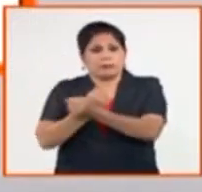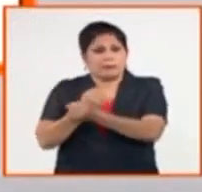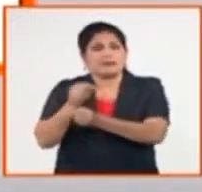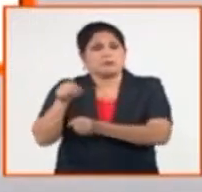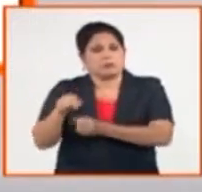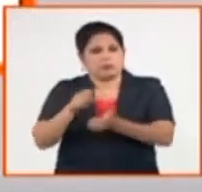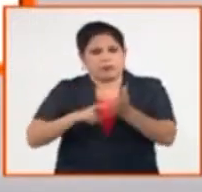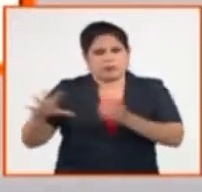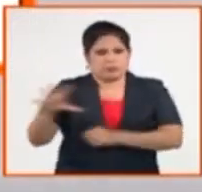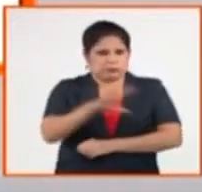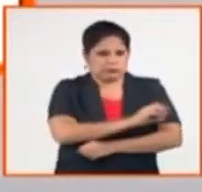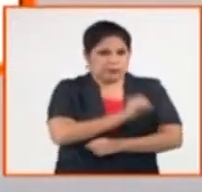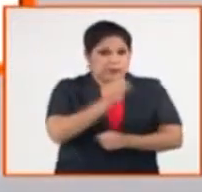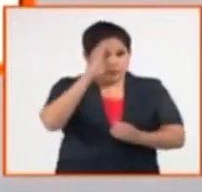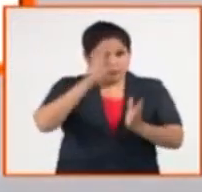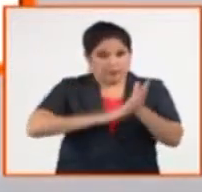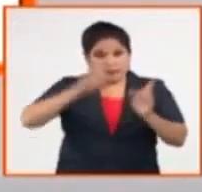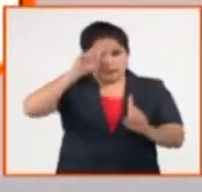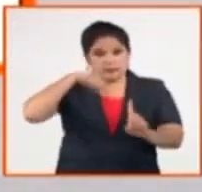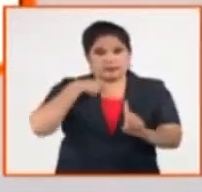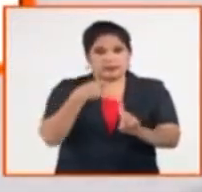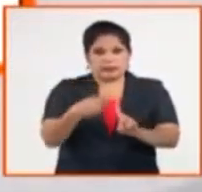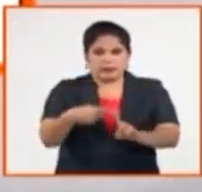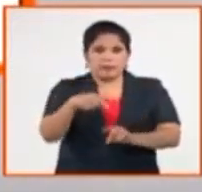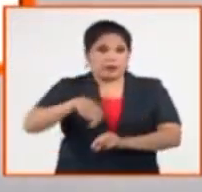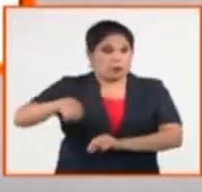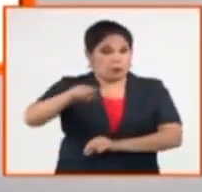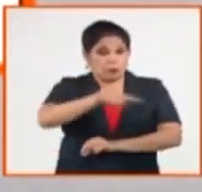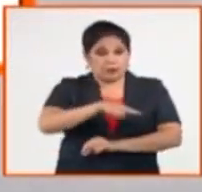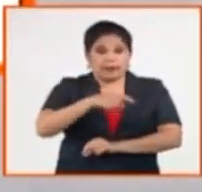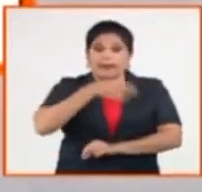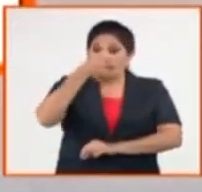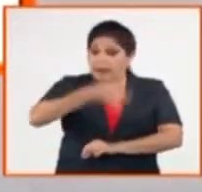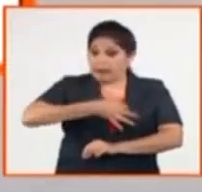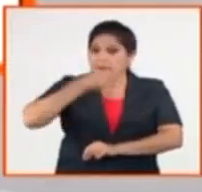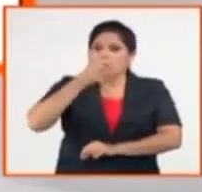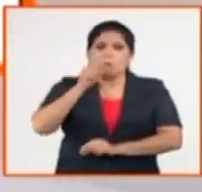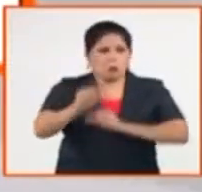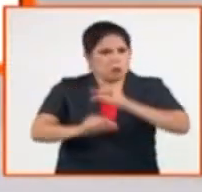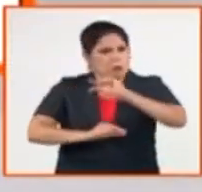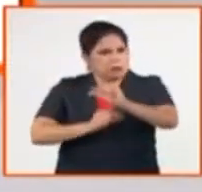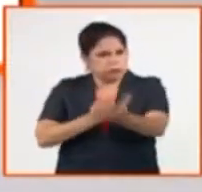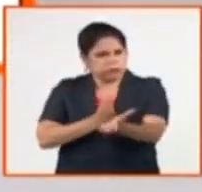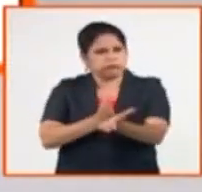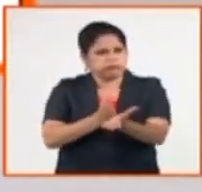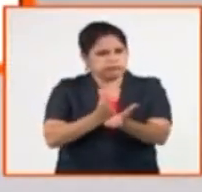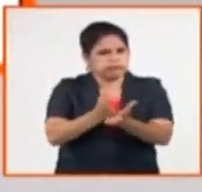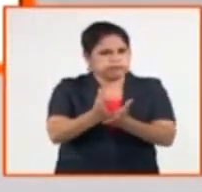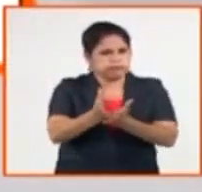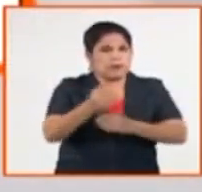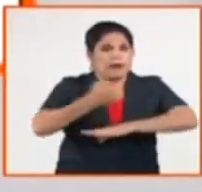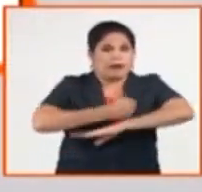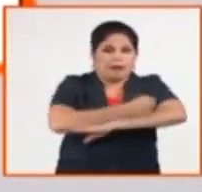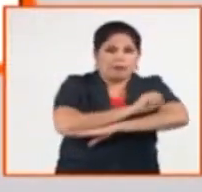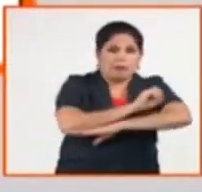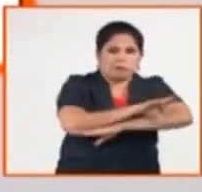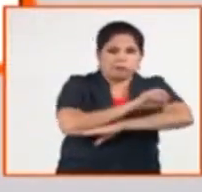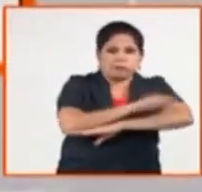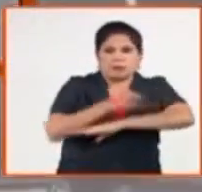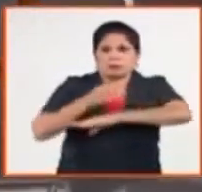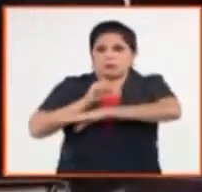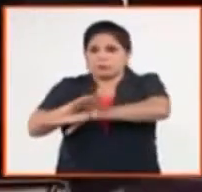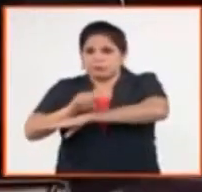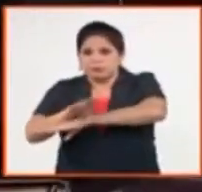que ya en el mes de septiembre, como usted decía, vamos a ir avanzando y vamos a ir culminando parte de este